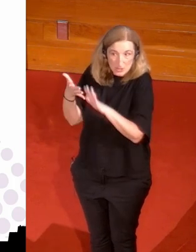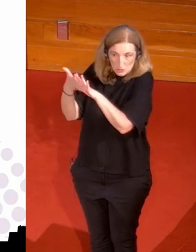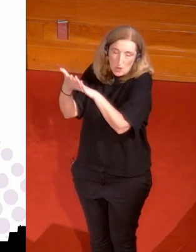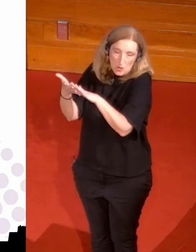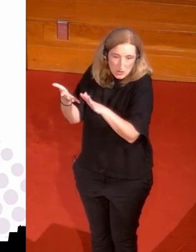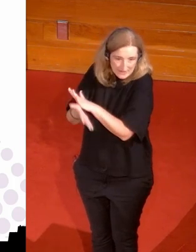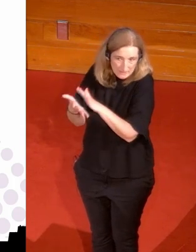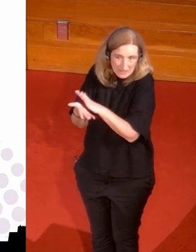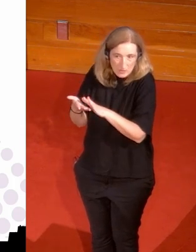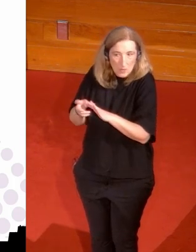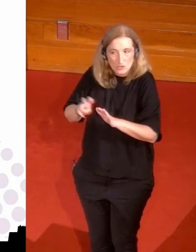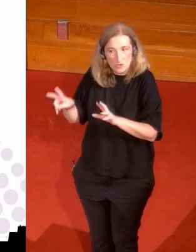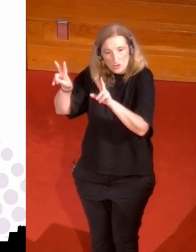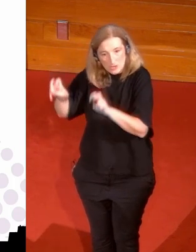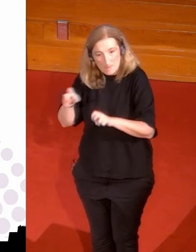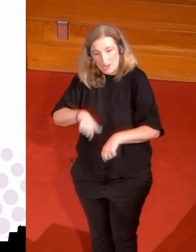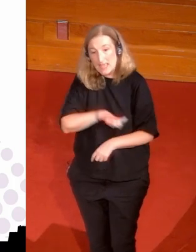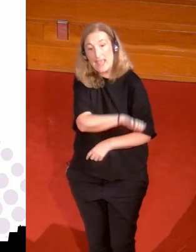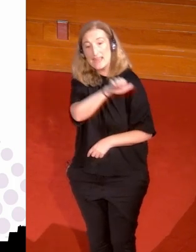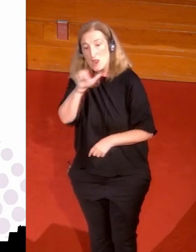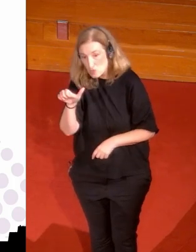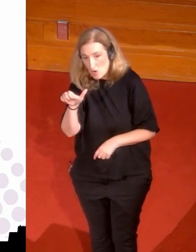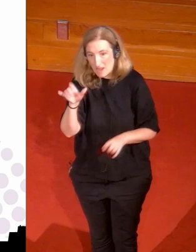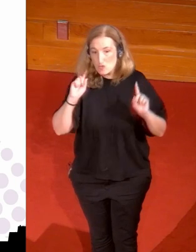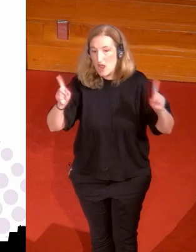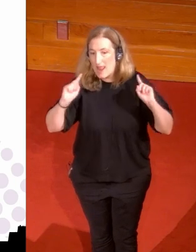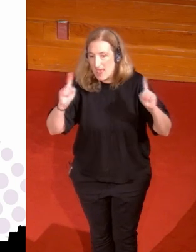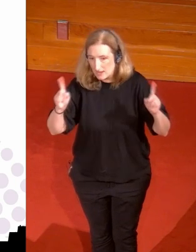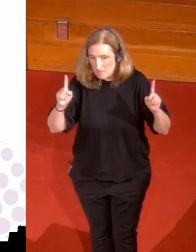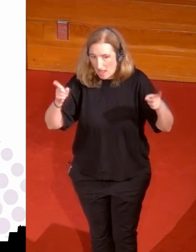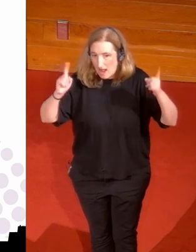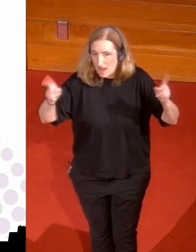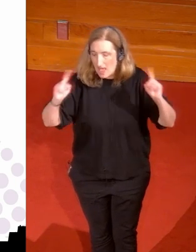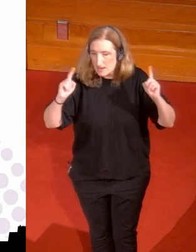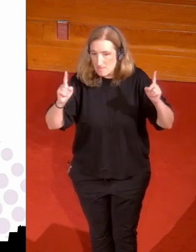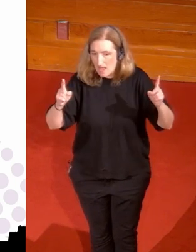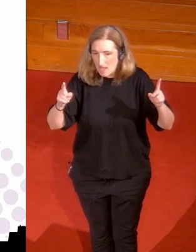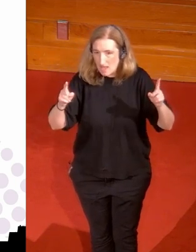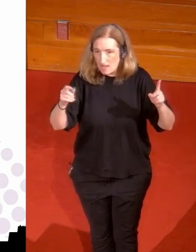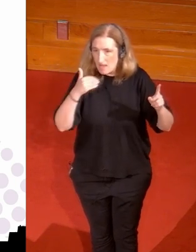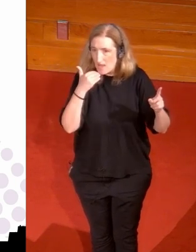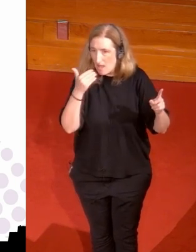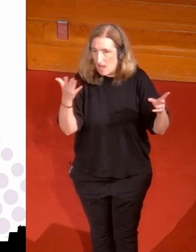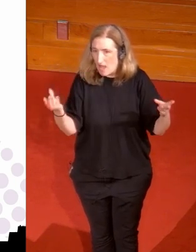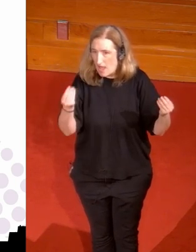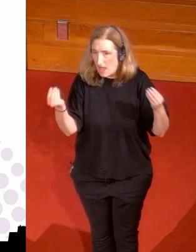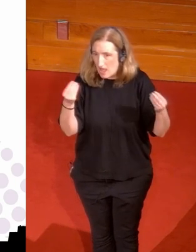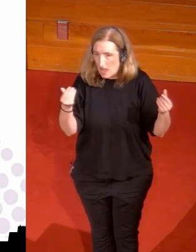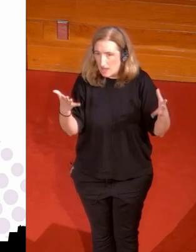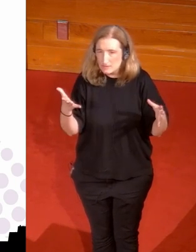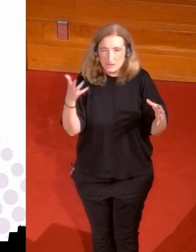ha dicho pero yo creo que aquí en Europa no s hay una alarma y creo que hace falta un